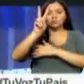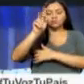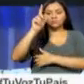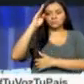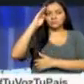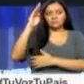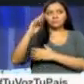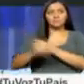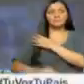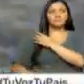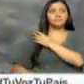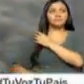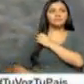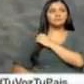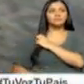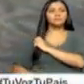militares.